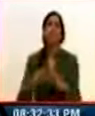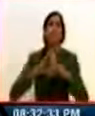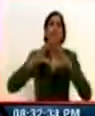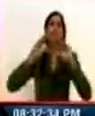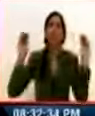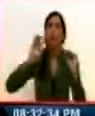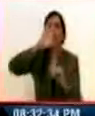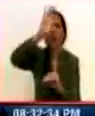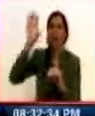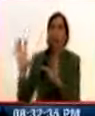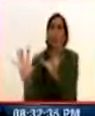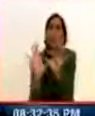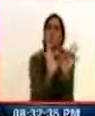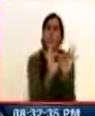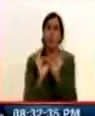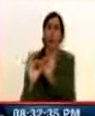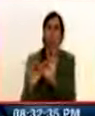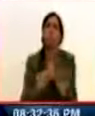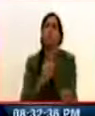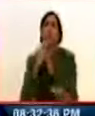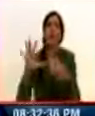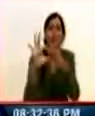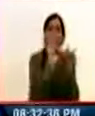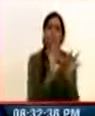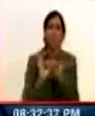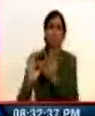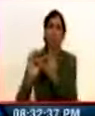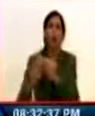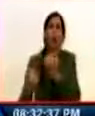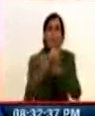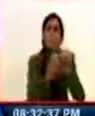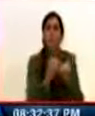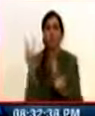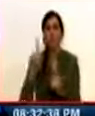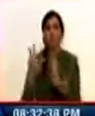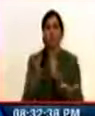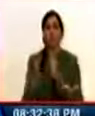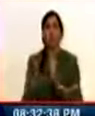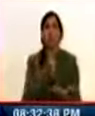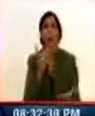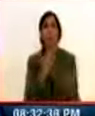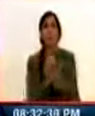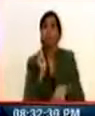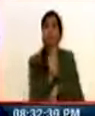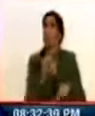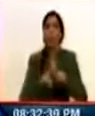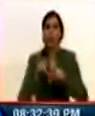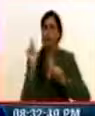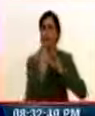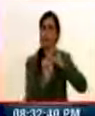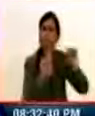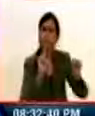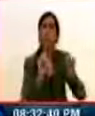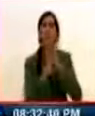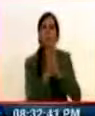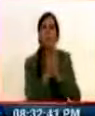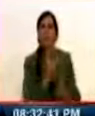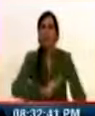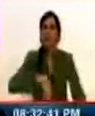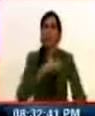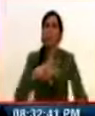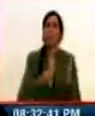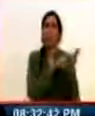unieron unánimemente en los pueblos del mundo, todos los países del mundo, que le solicitaron al presidente Obama la derogatoria de este